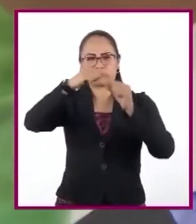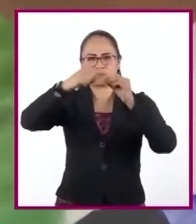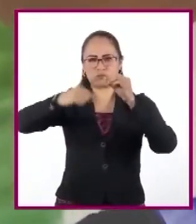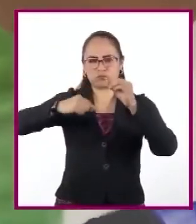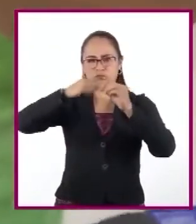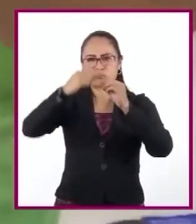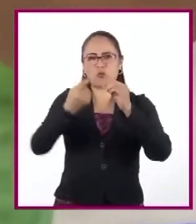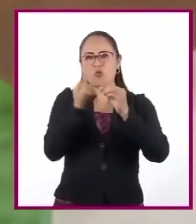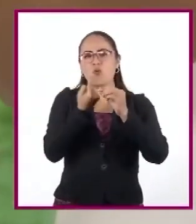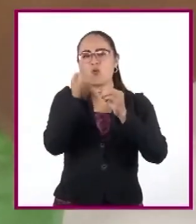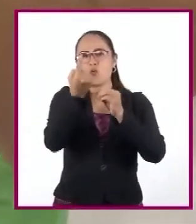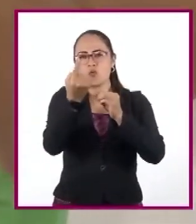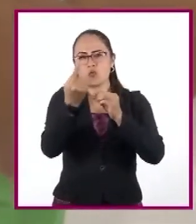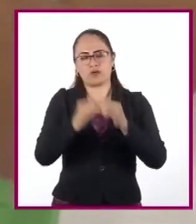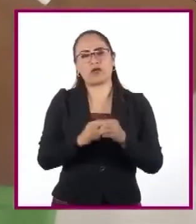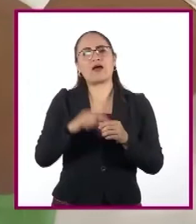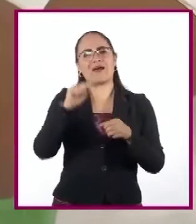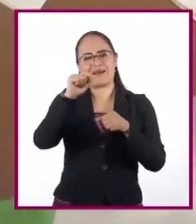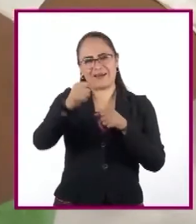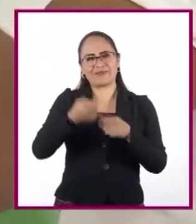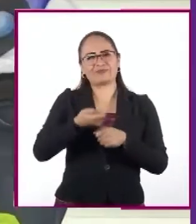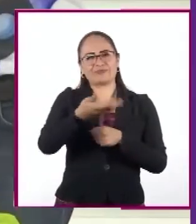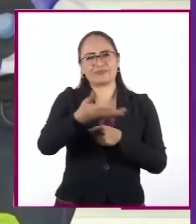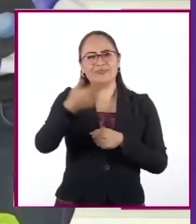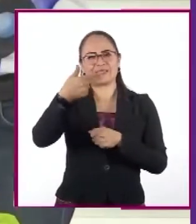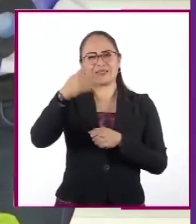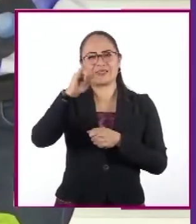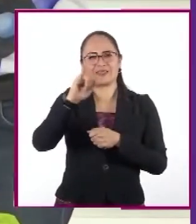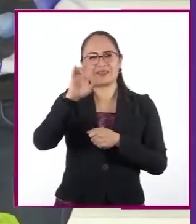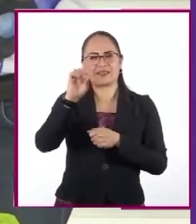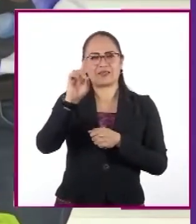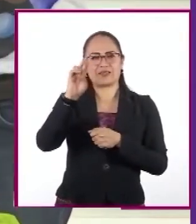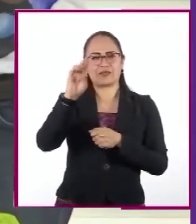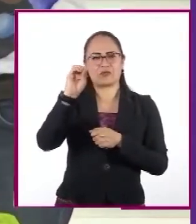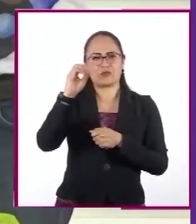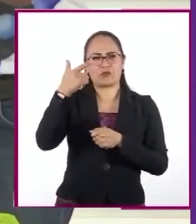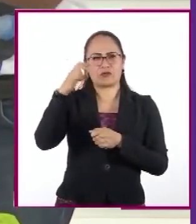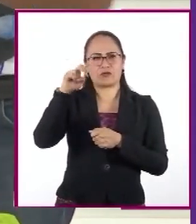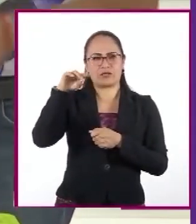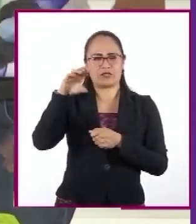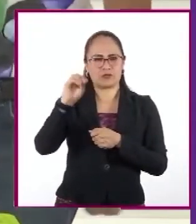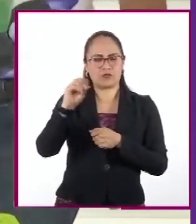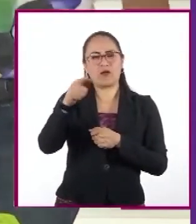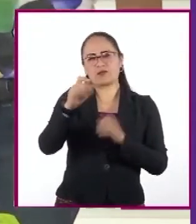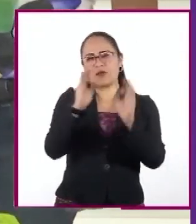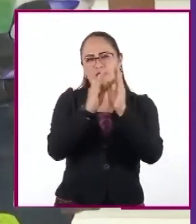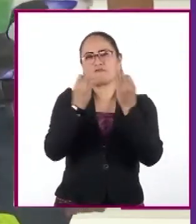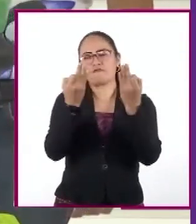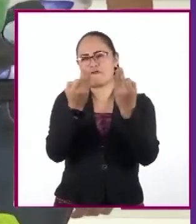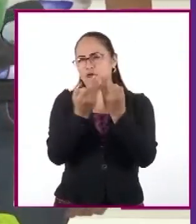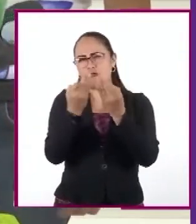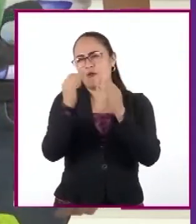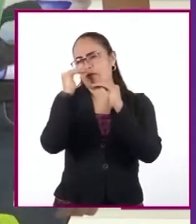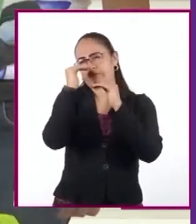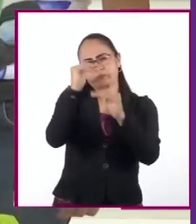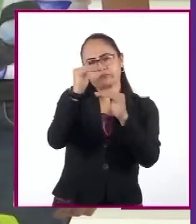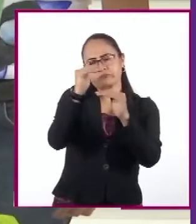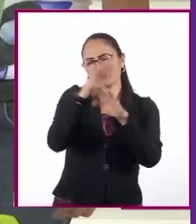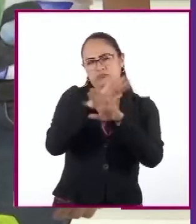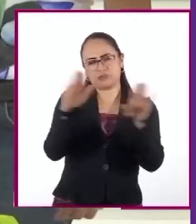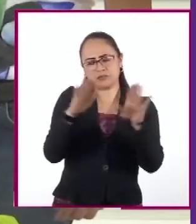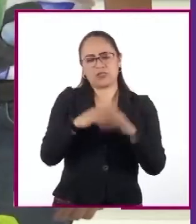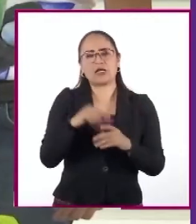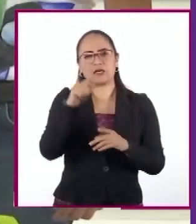de valencia del átomo hidrógeno. Cabe aclarar que este modelo tiene alcances y limitaciones. En